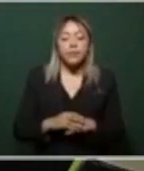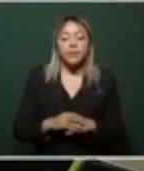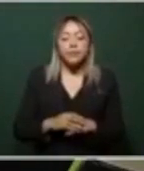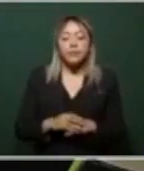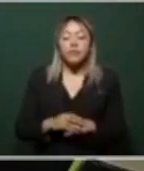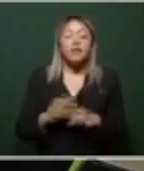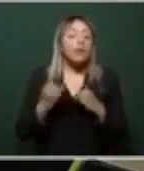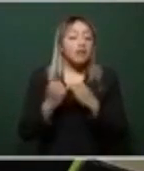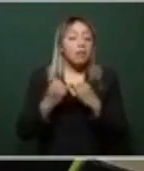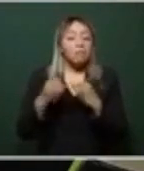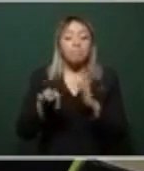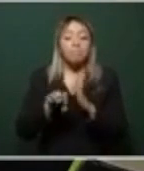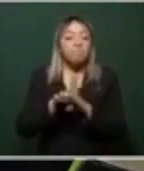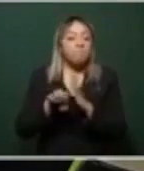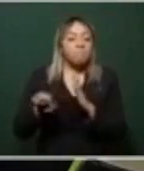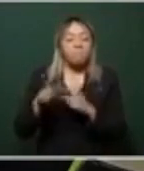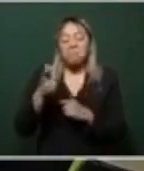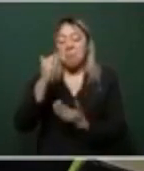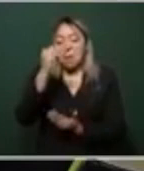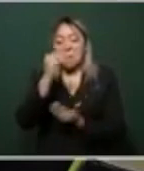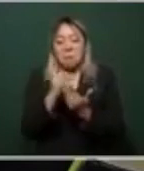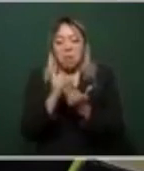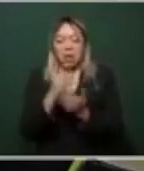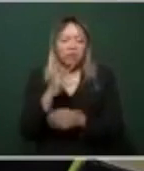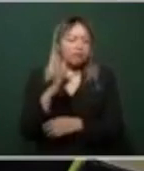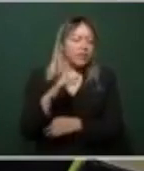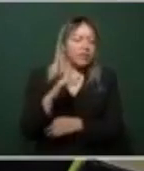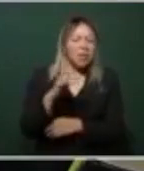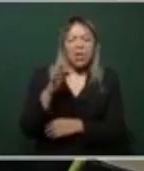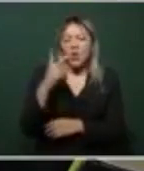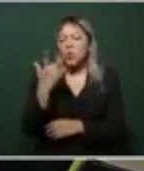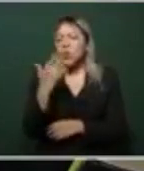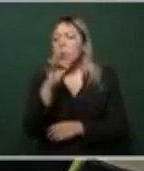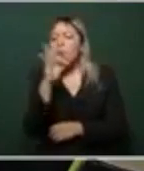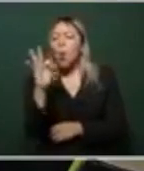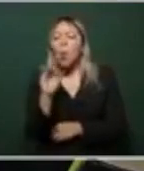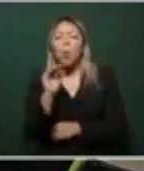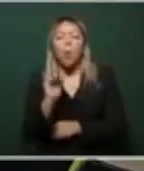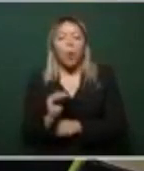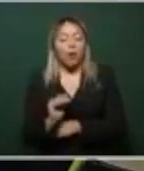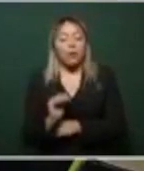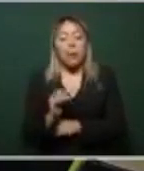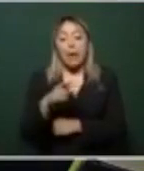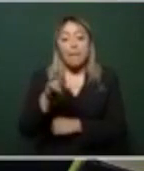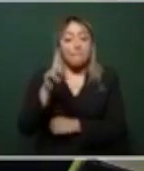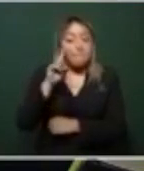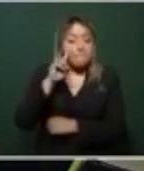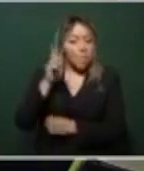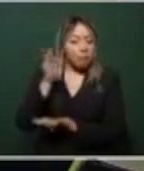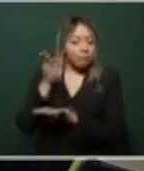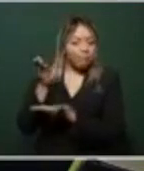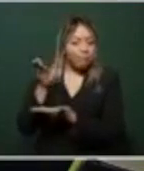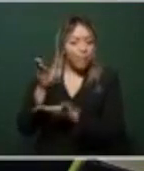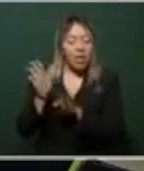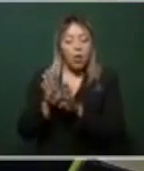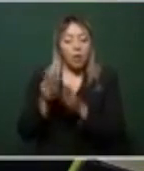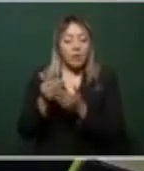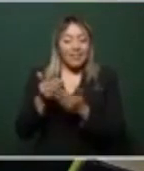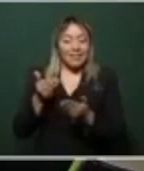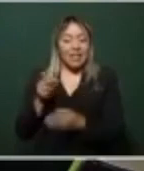ha disminuido, repito, más de un 50%. Pero miren, en